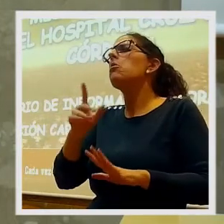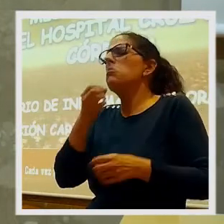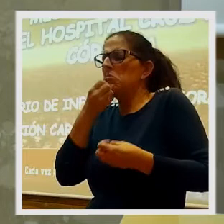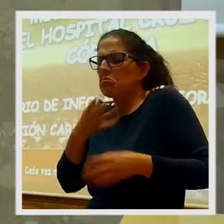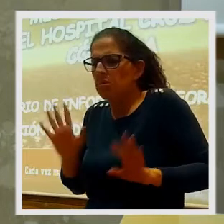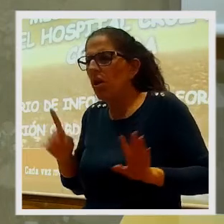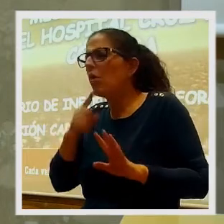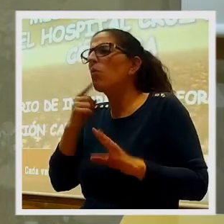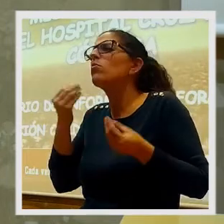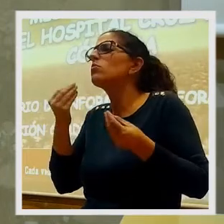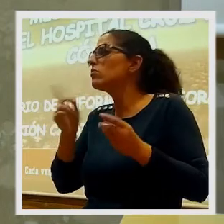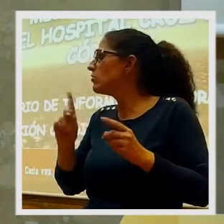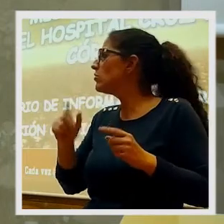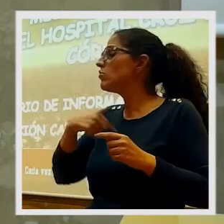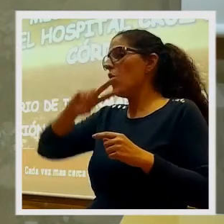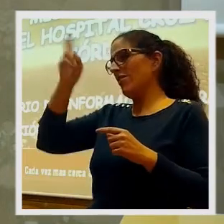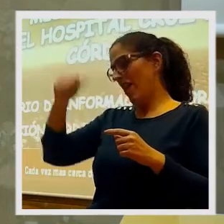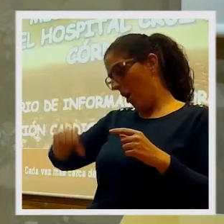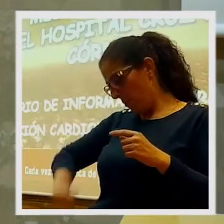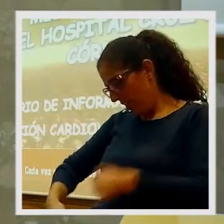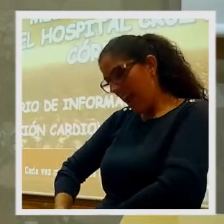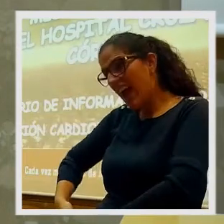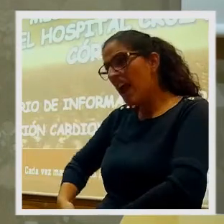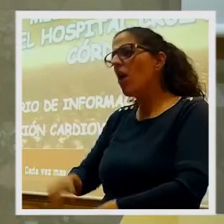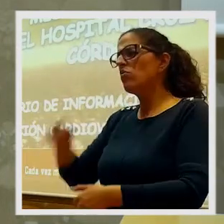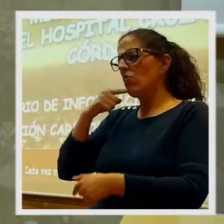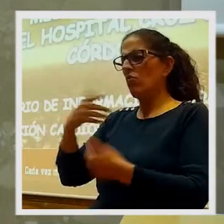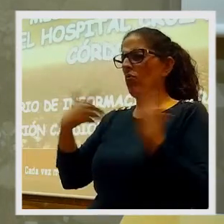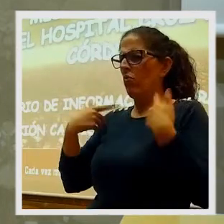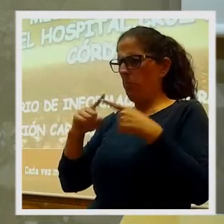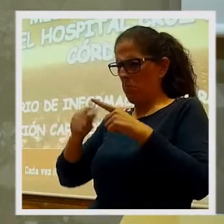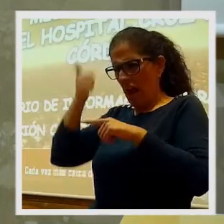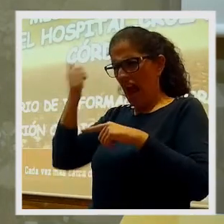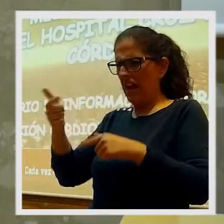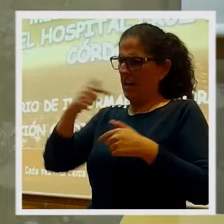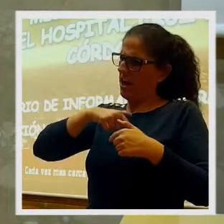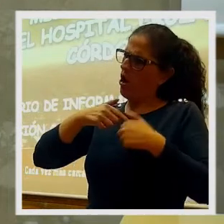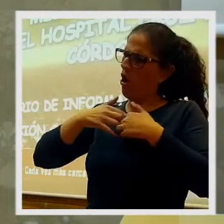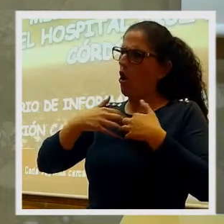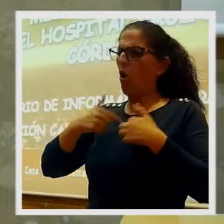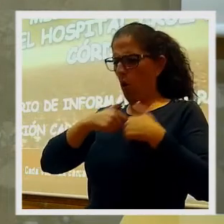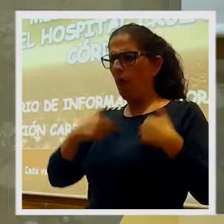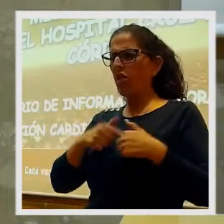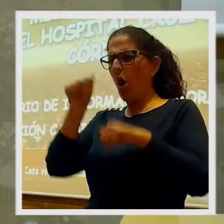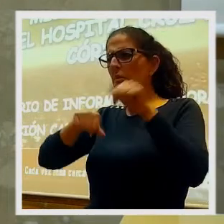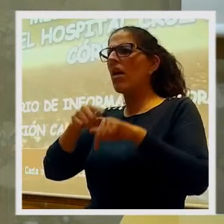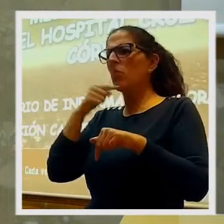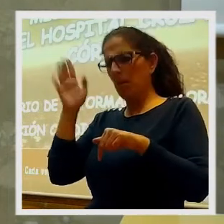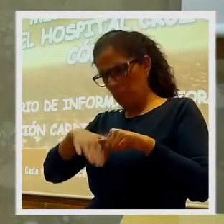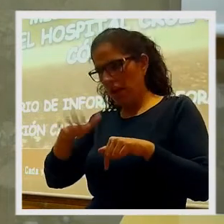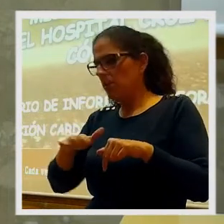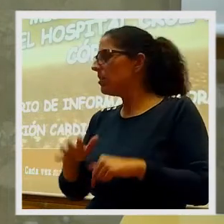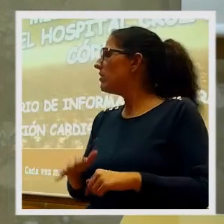Yo personalmente estoy operado de una hernia inguinal y el dolor posoperación de la hernia inguinal fue más doloroso que